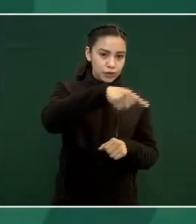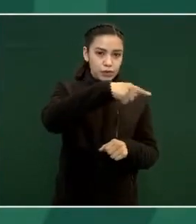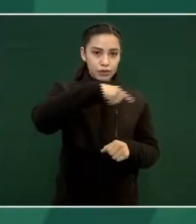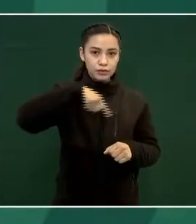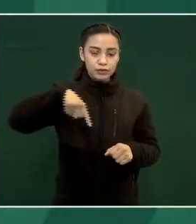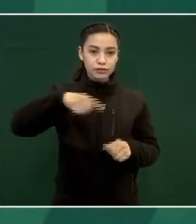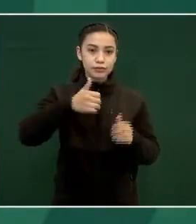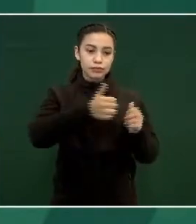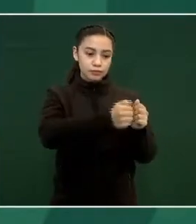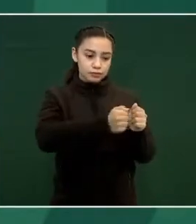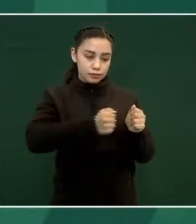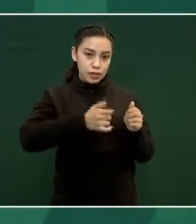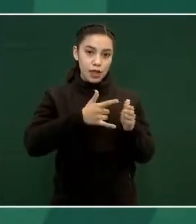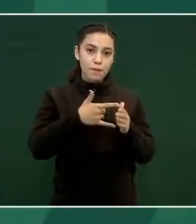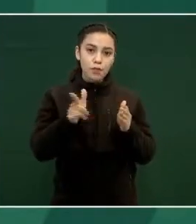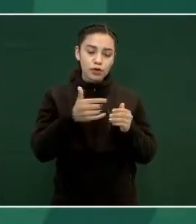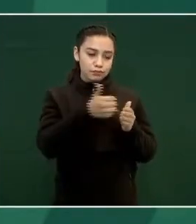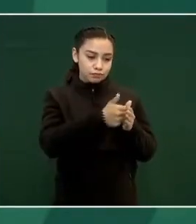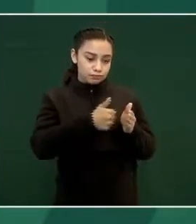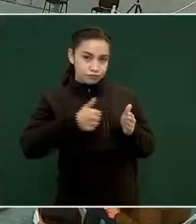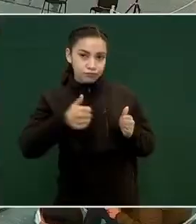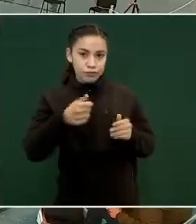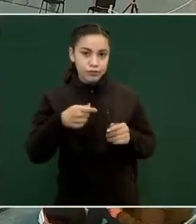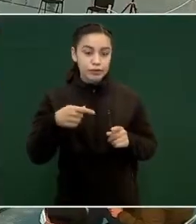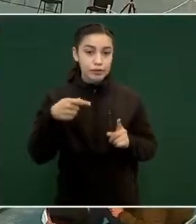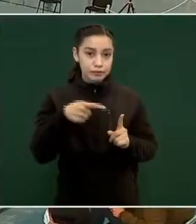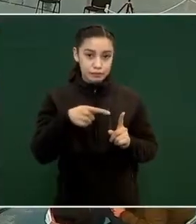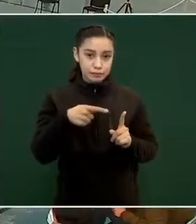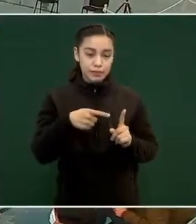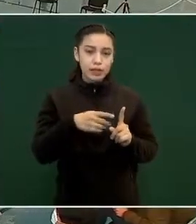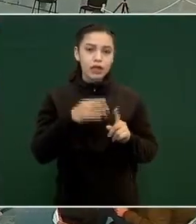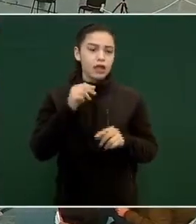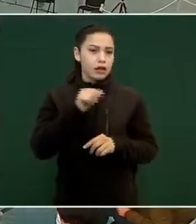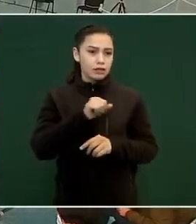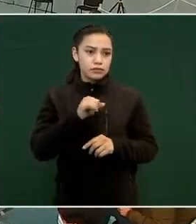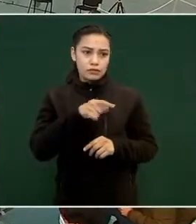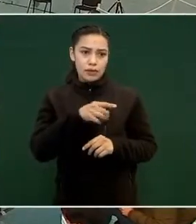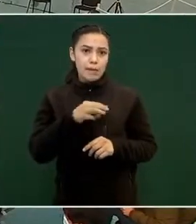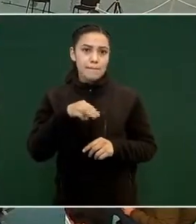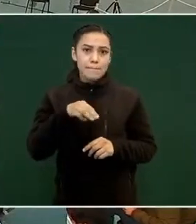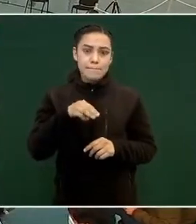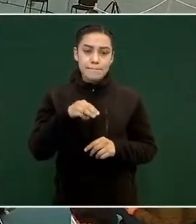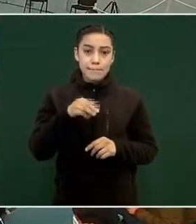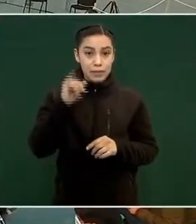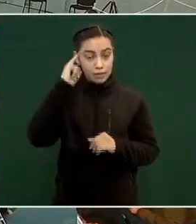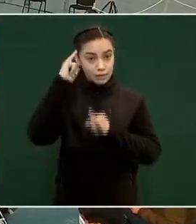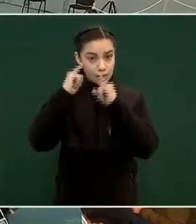era marxista, pero ya había cambiado.